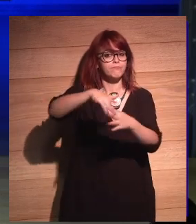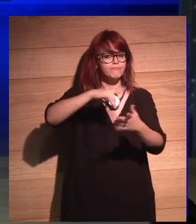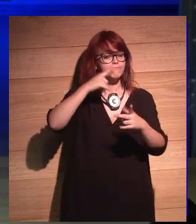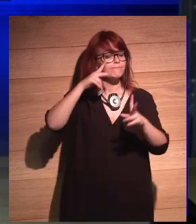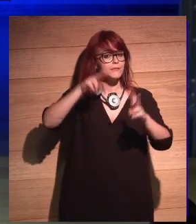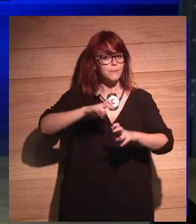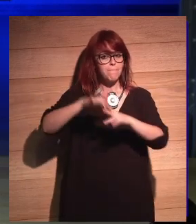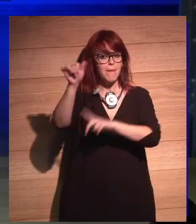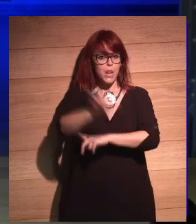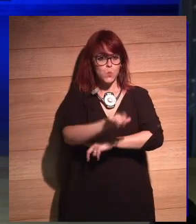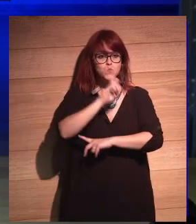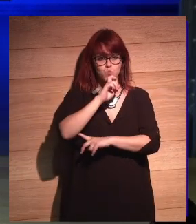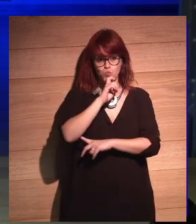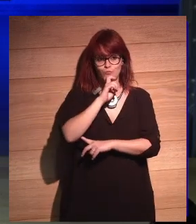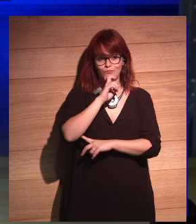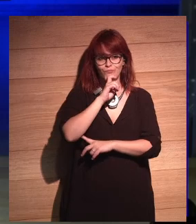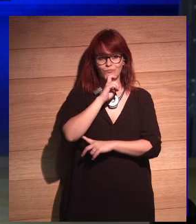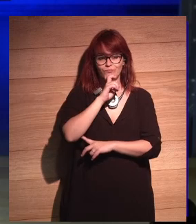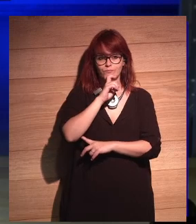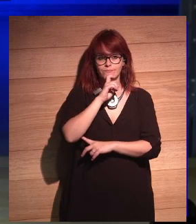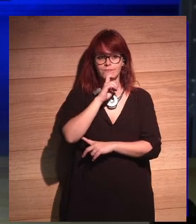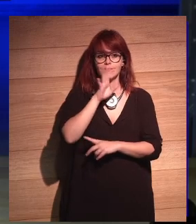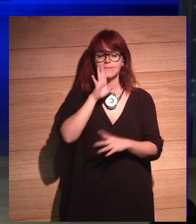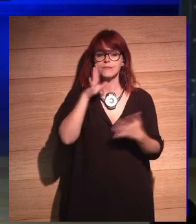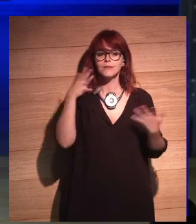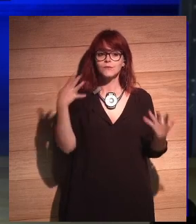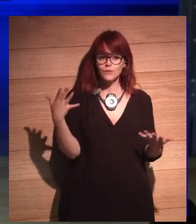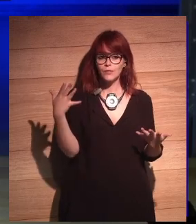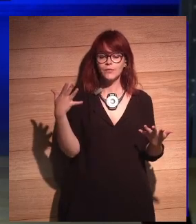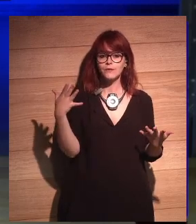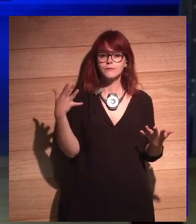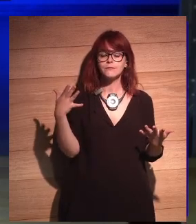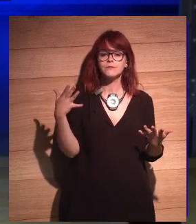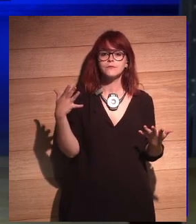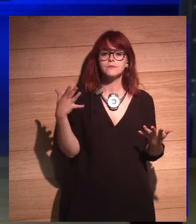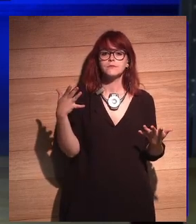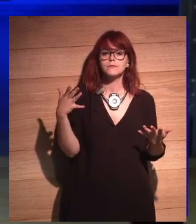propia película, digamos. Entonces, esto nos puede